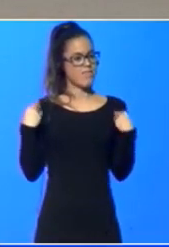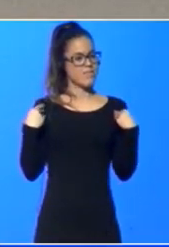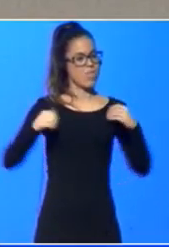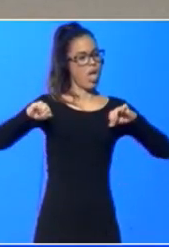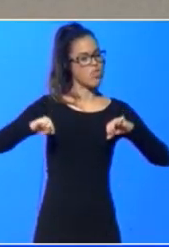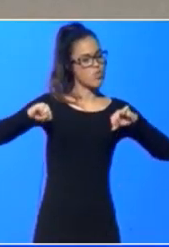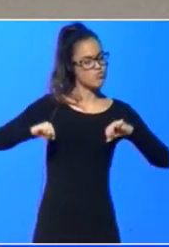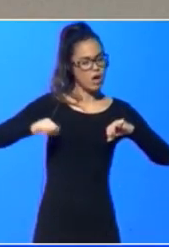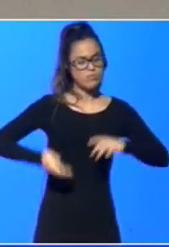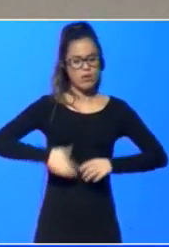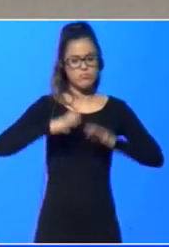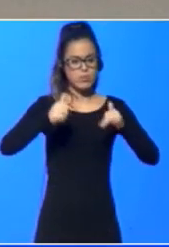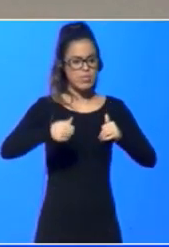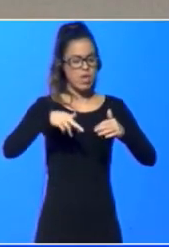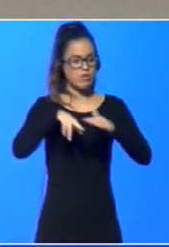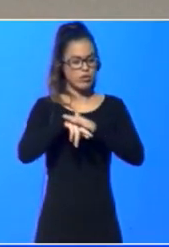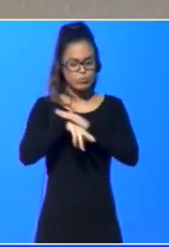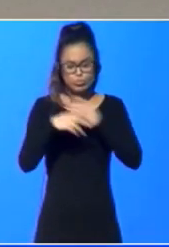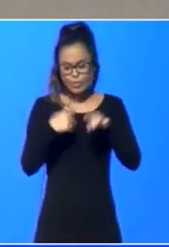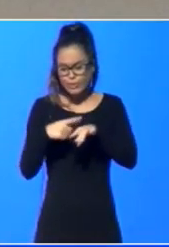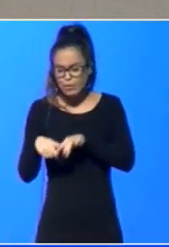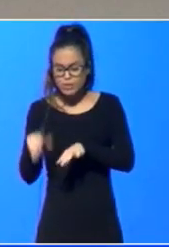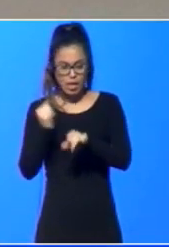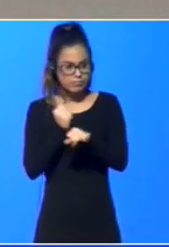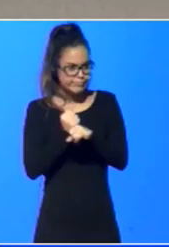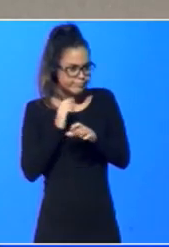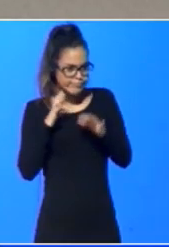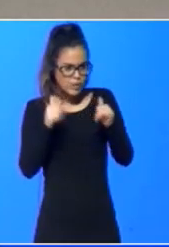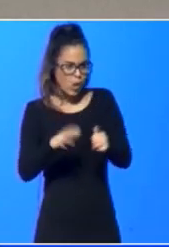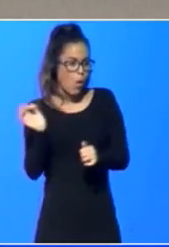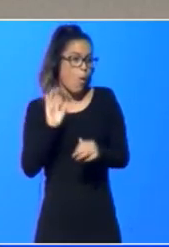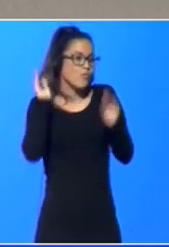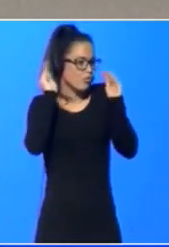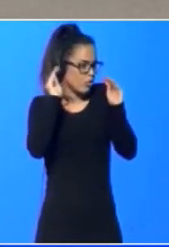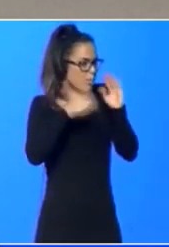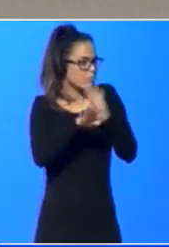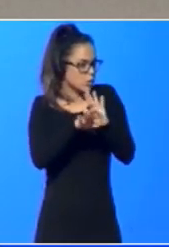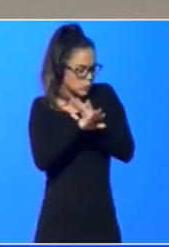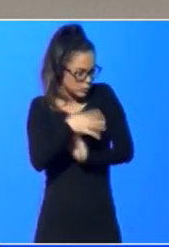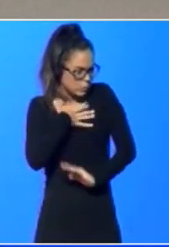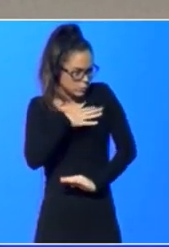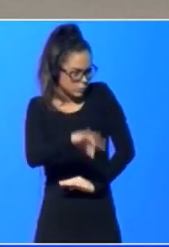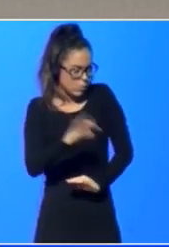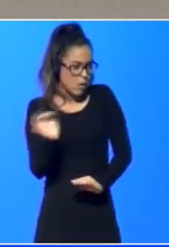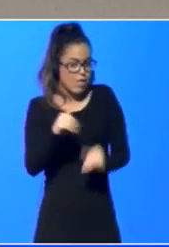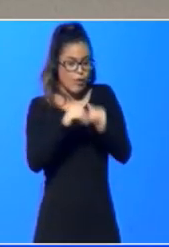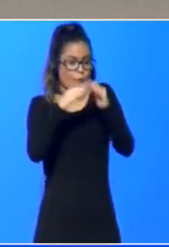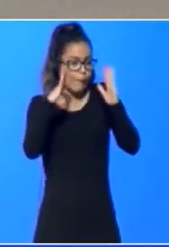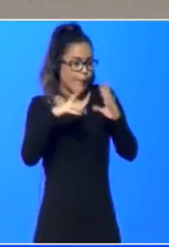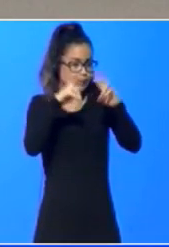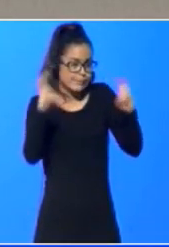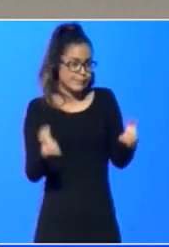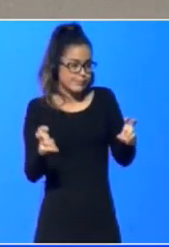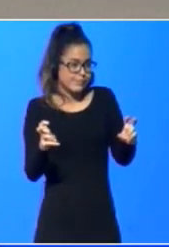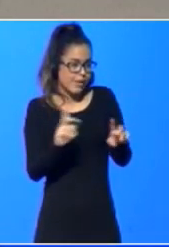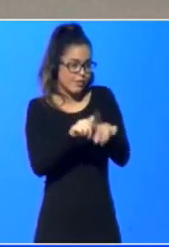diferentes recursos, como puede ser bien el mundo del empleo o continuando la formación o muchas veces quedándose en casa, ¿no?, al calor de